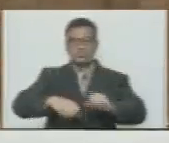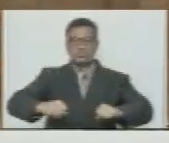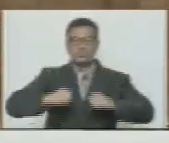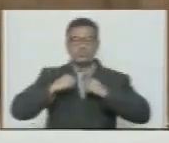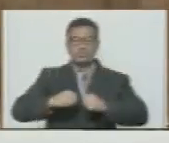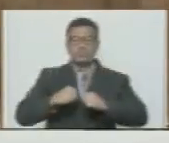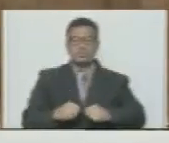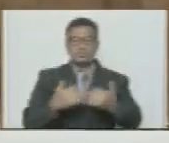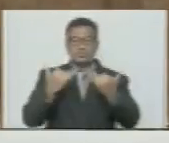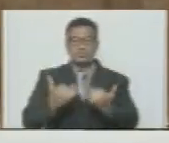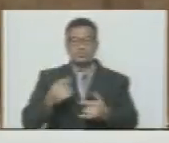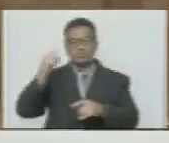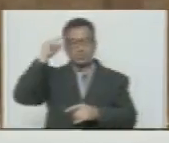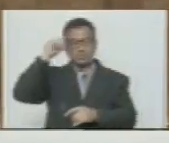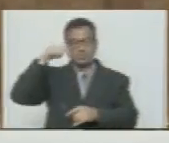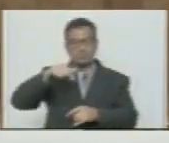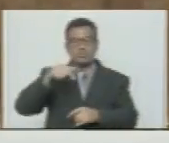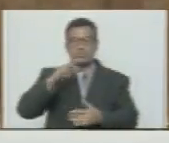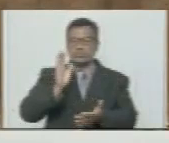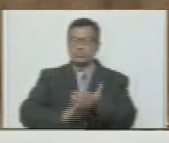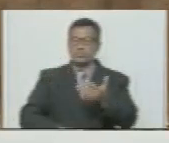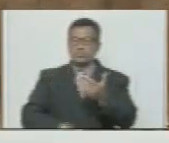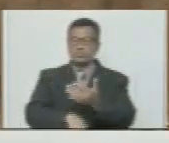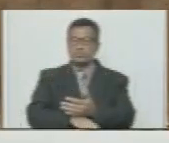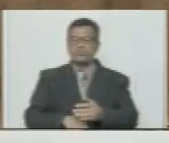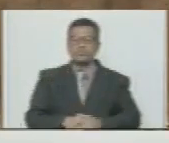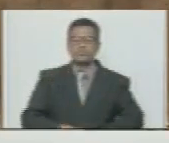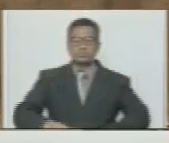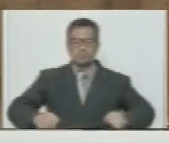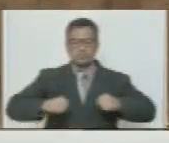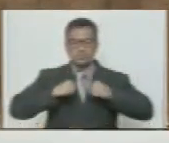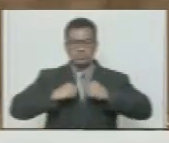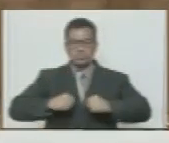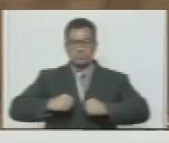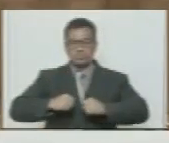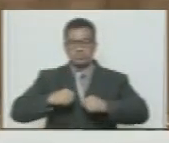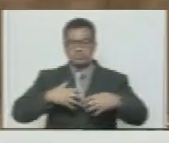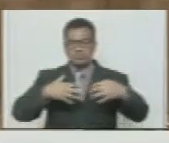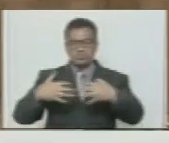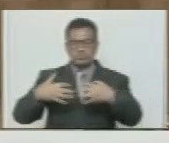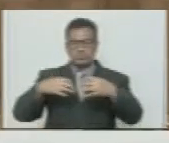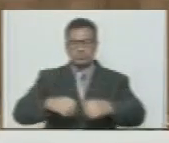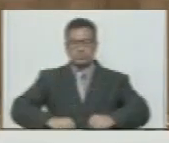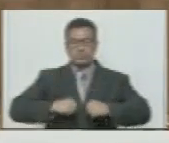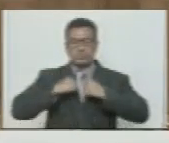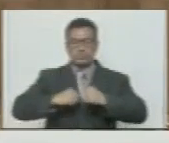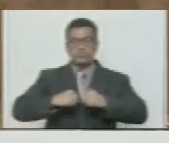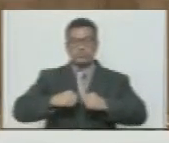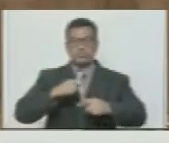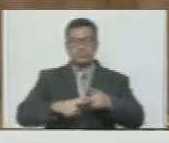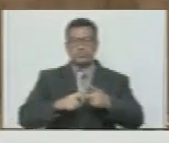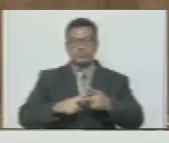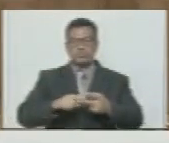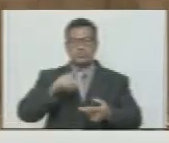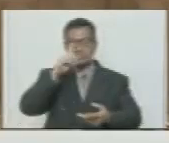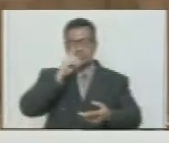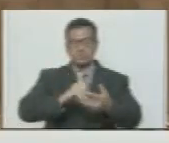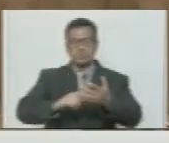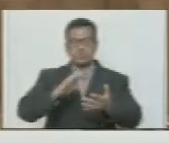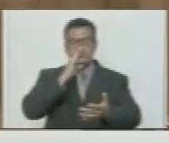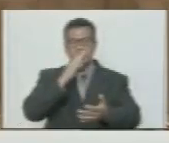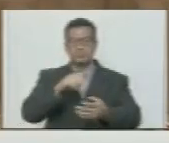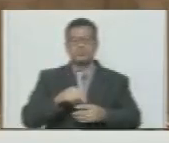lo mantuvo firme hasta el día que se despide. Firme en la batalla, firme en la